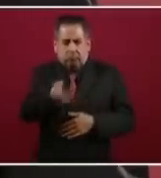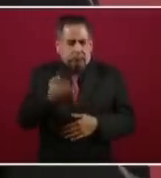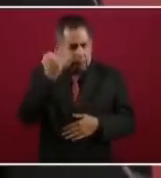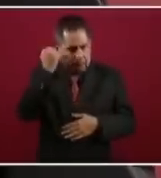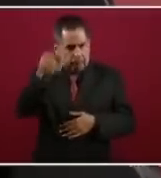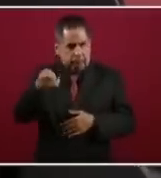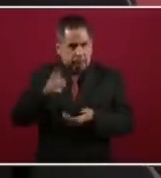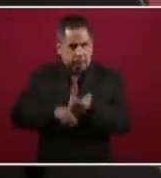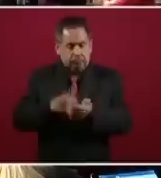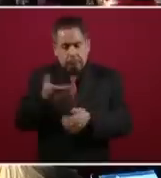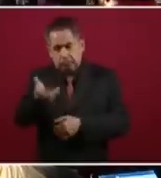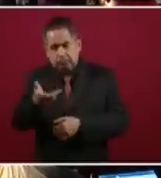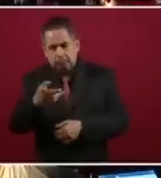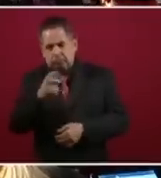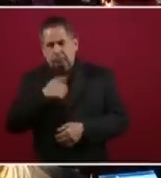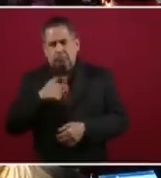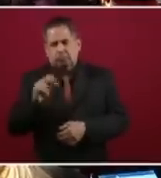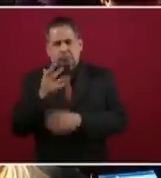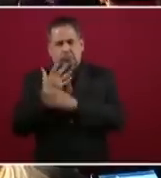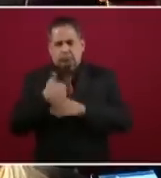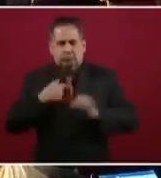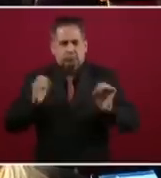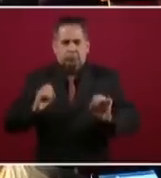iniciativa ni la reforma.